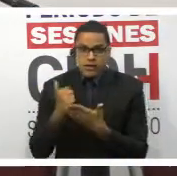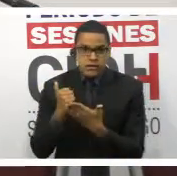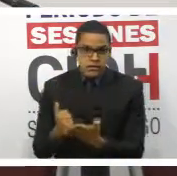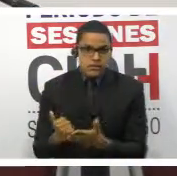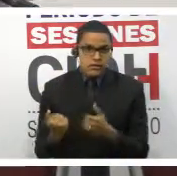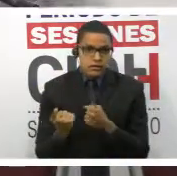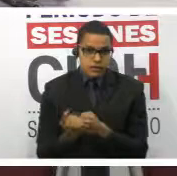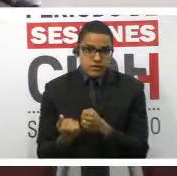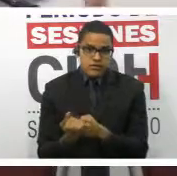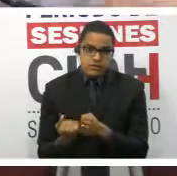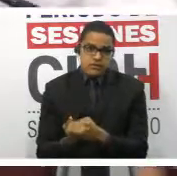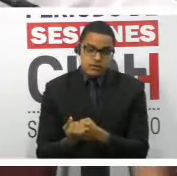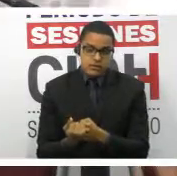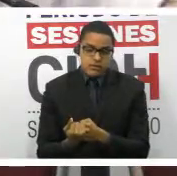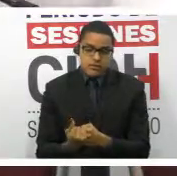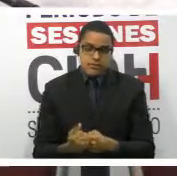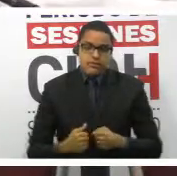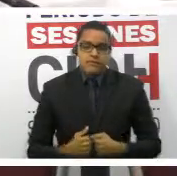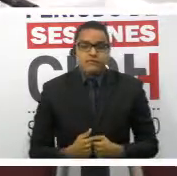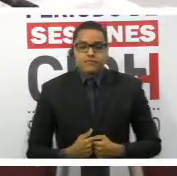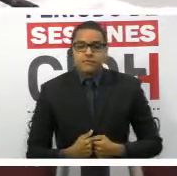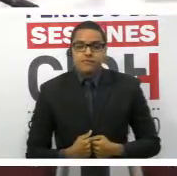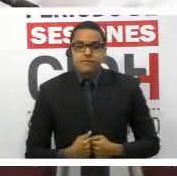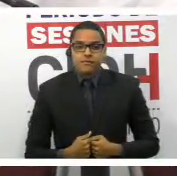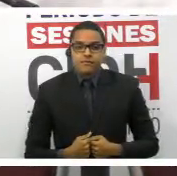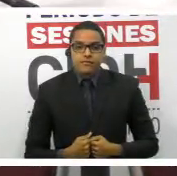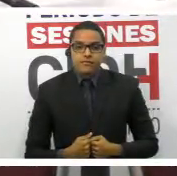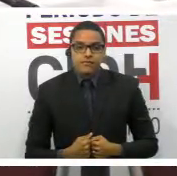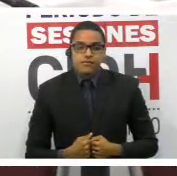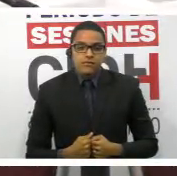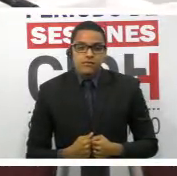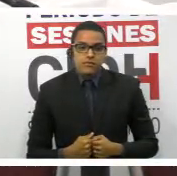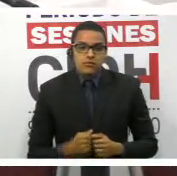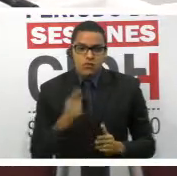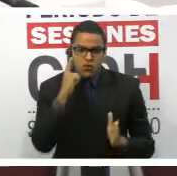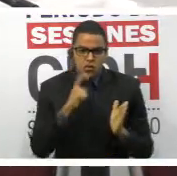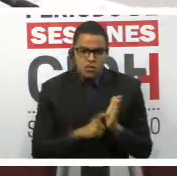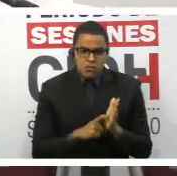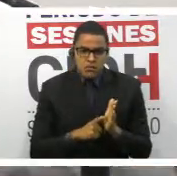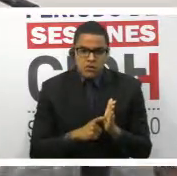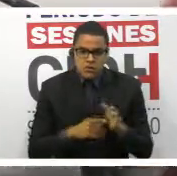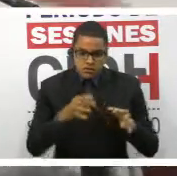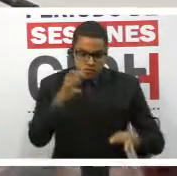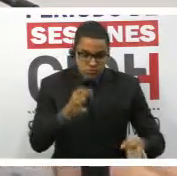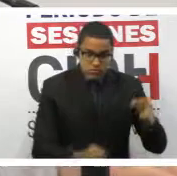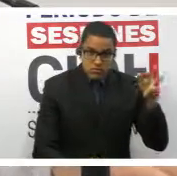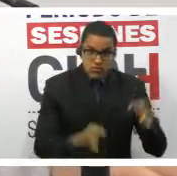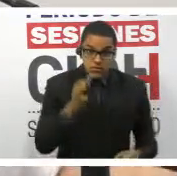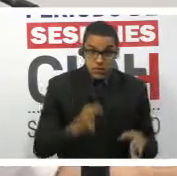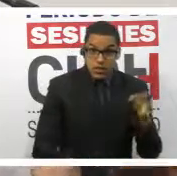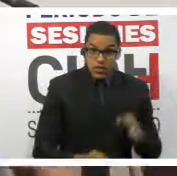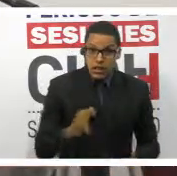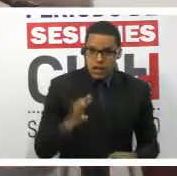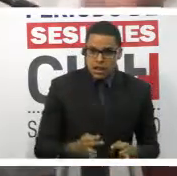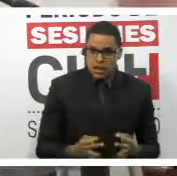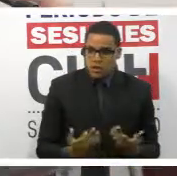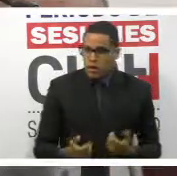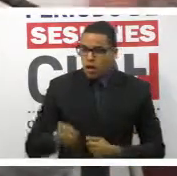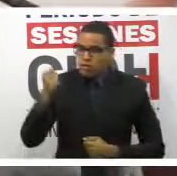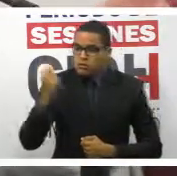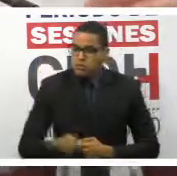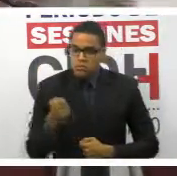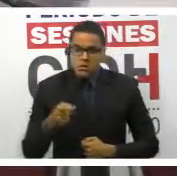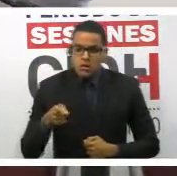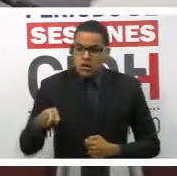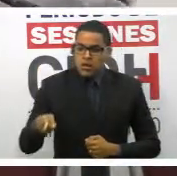judicial o sea como la justicia aborda el caso de esta mujer con discapacidad se la aleja del hijo hay un montón de juicios